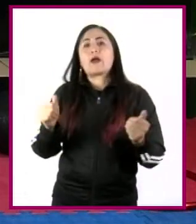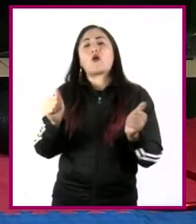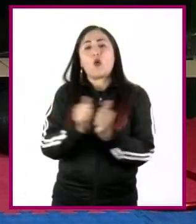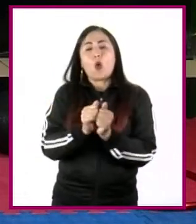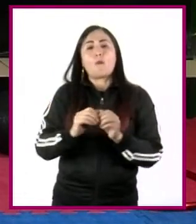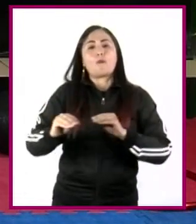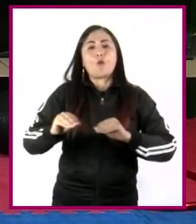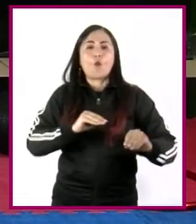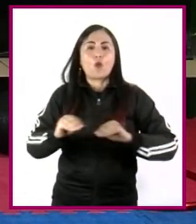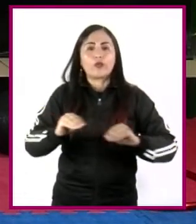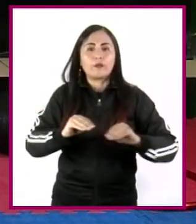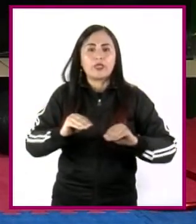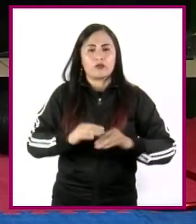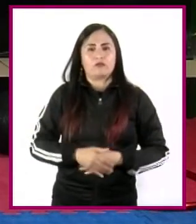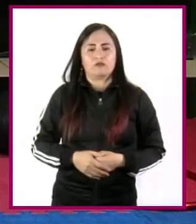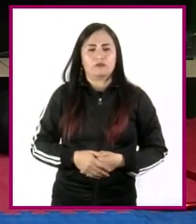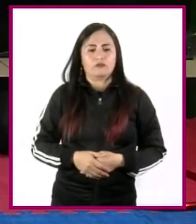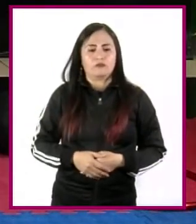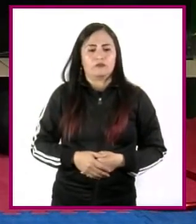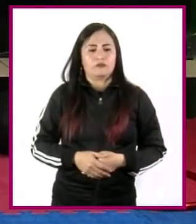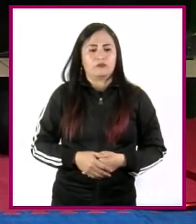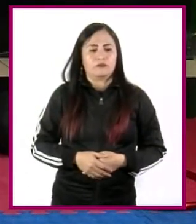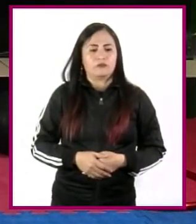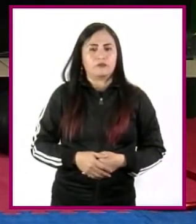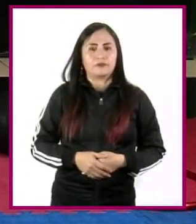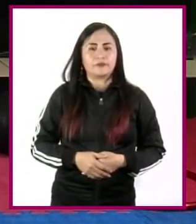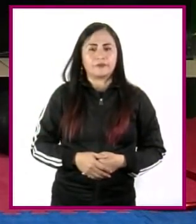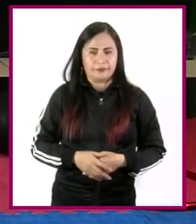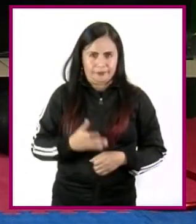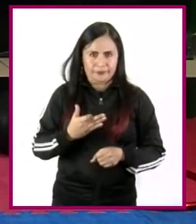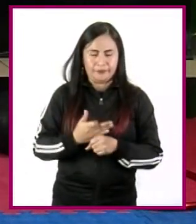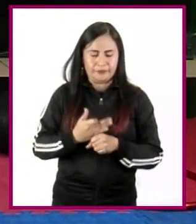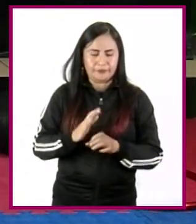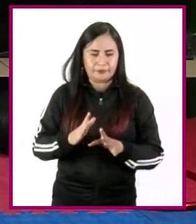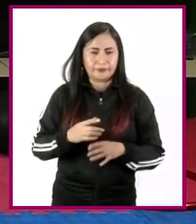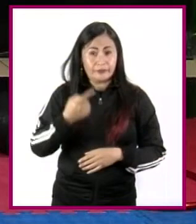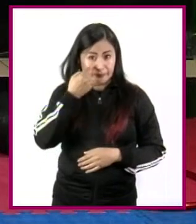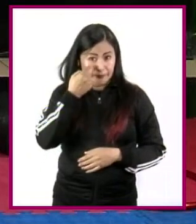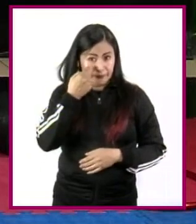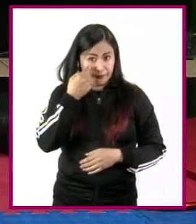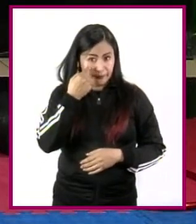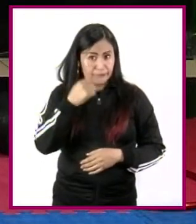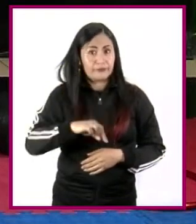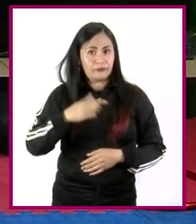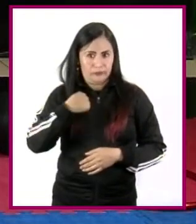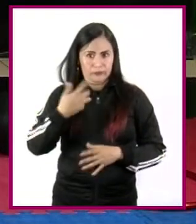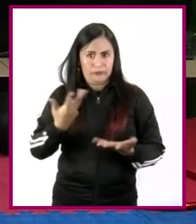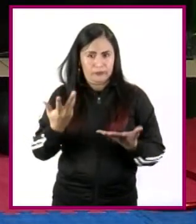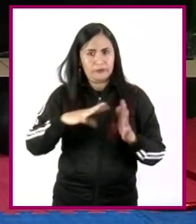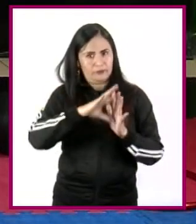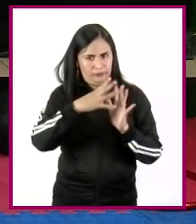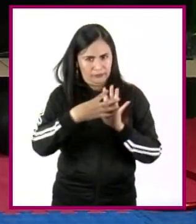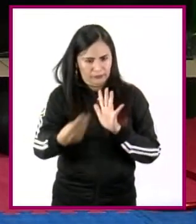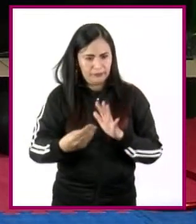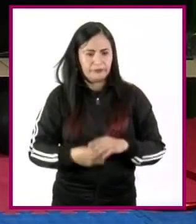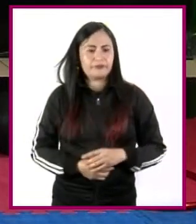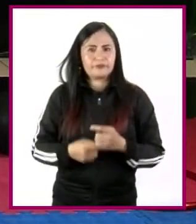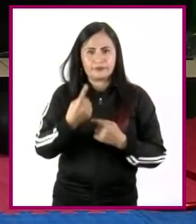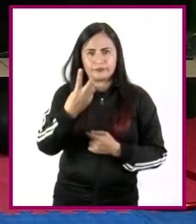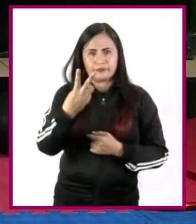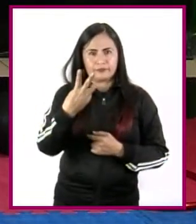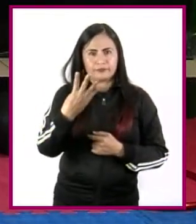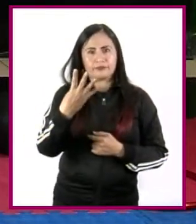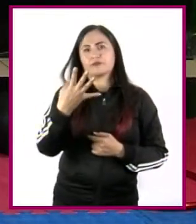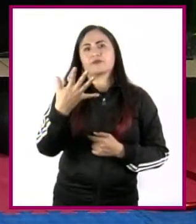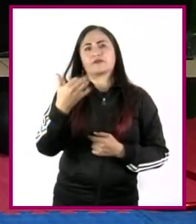Tiro 10 golpes y me voy a mover en la siguiente referencia. Ve lo primero y ahorita lo ejecutamos. 1, 2, 3, 4,